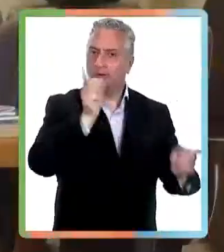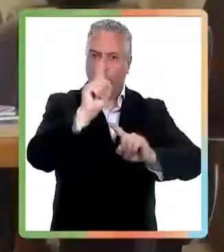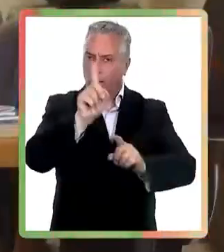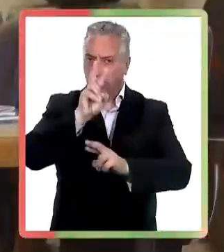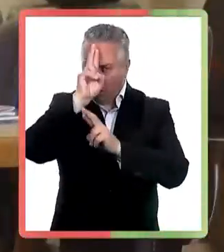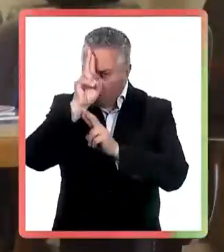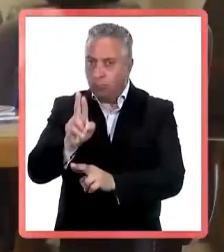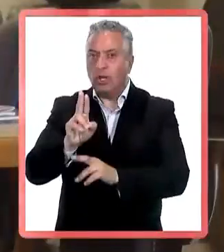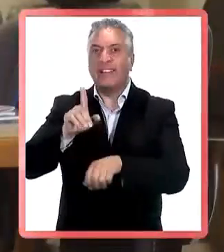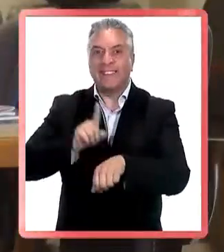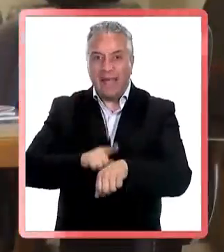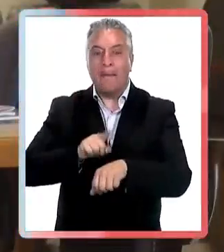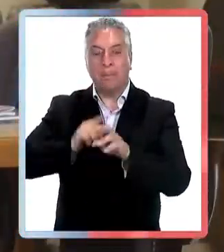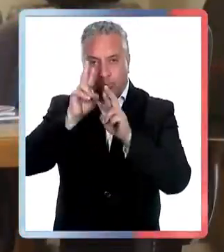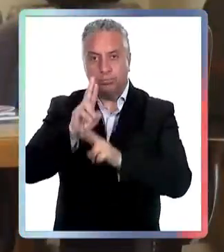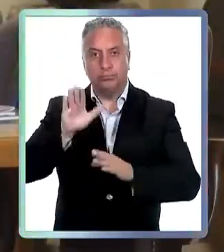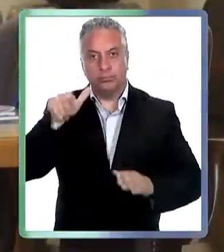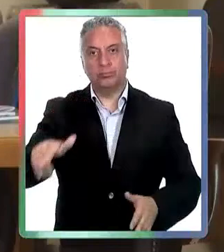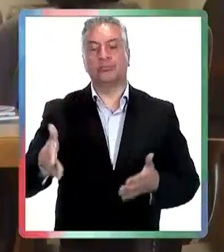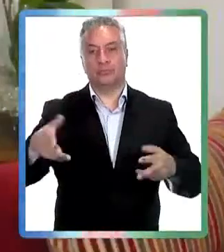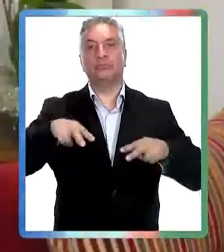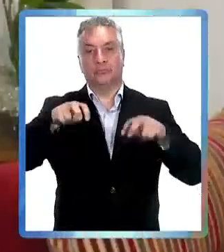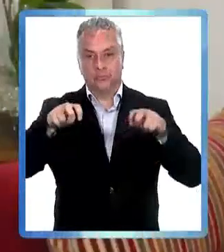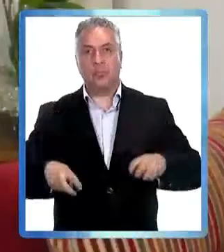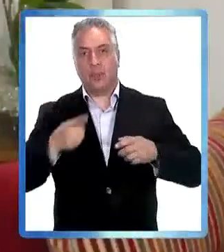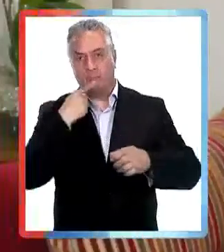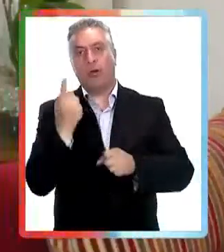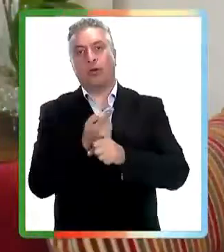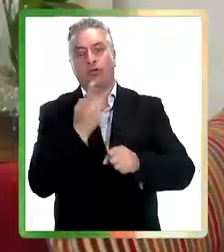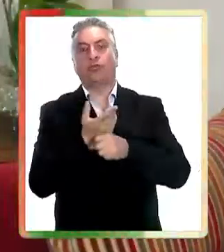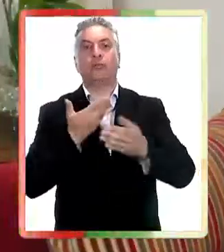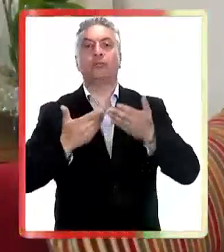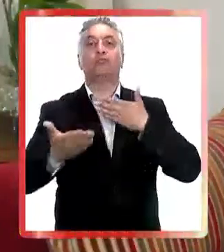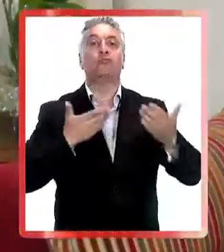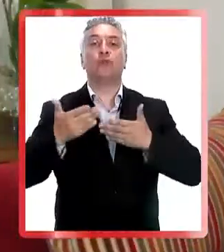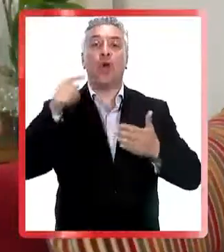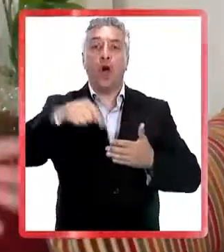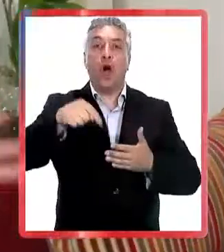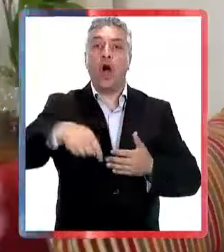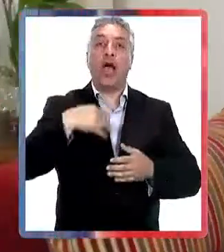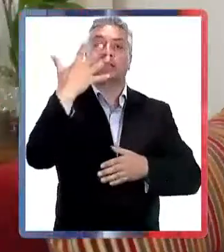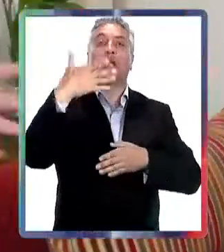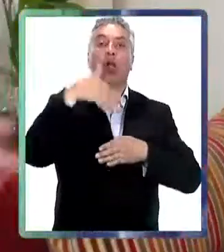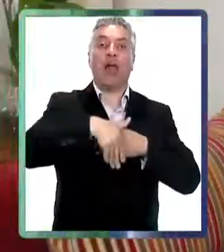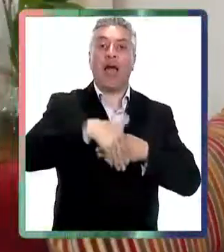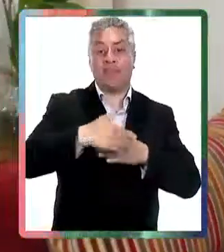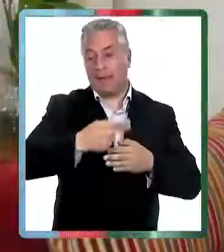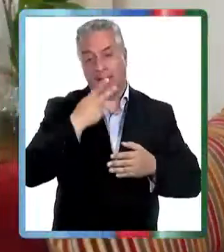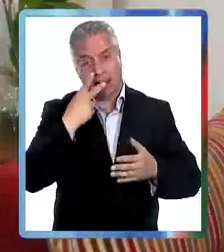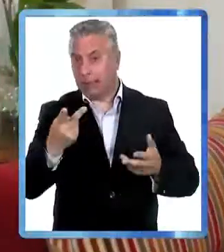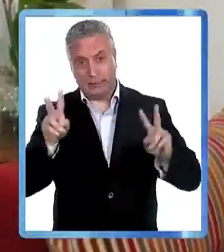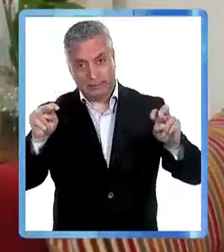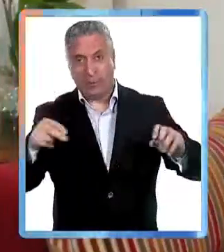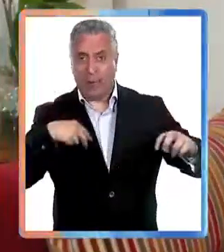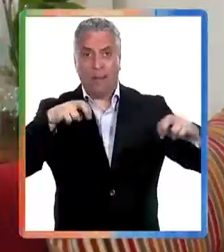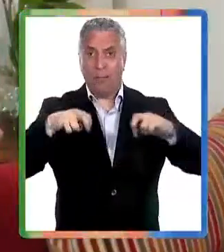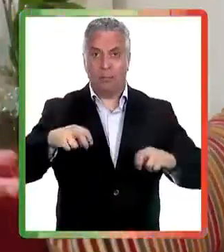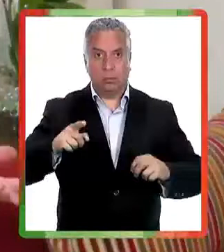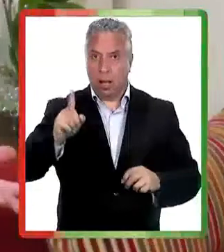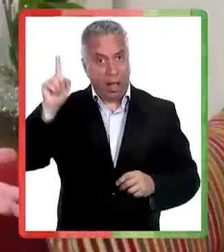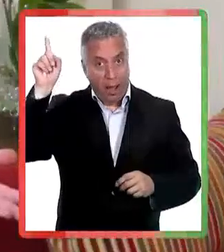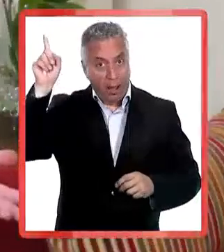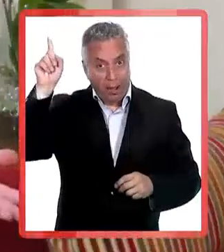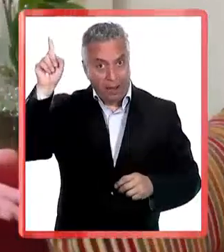Porque nosotros, si nos tenemos que juntar a conversar, yo te digo, Francisco, nos juntamos hoy día a las 5 de la tarde y vemos el tema. Allá